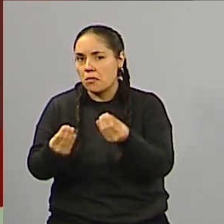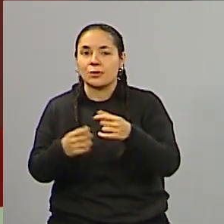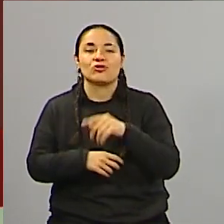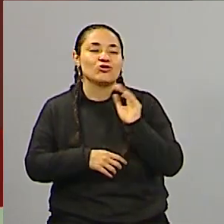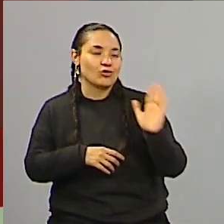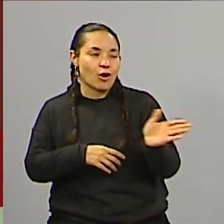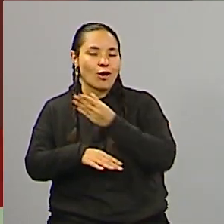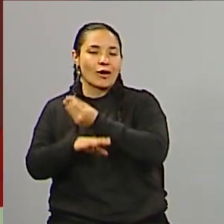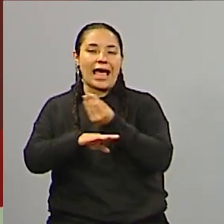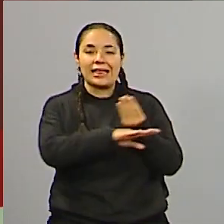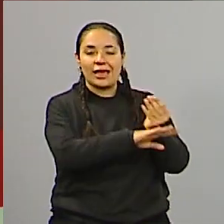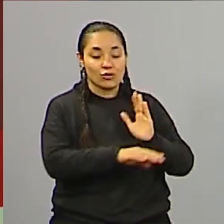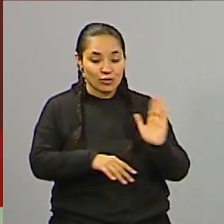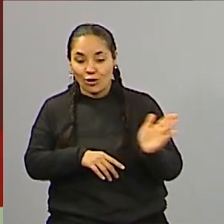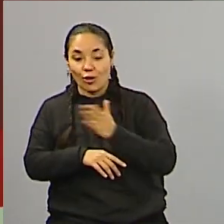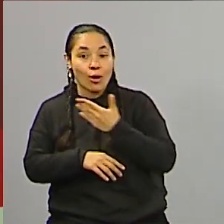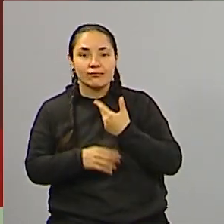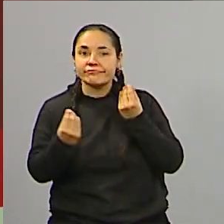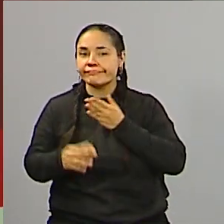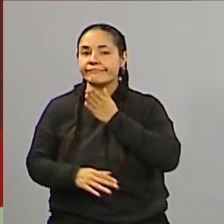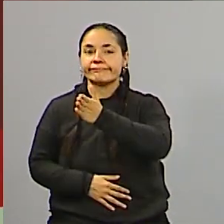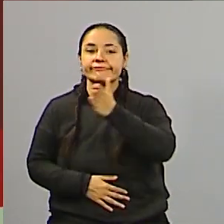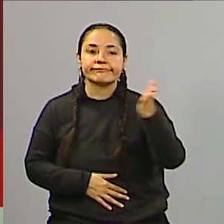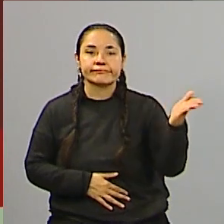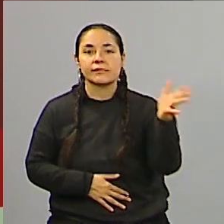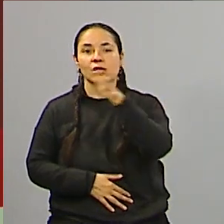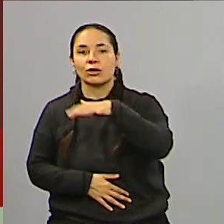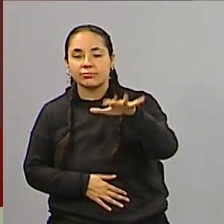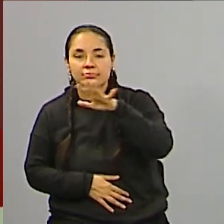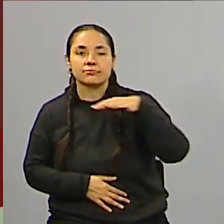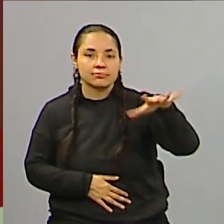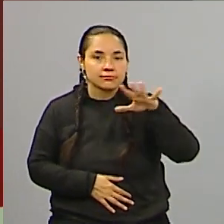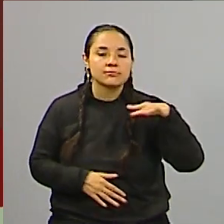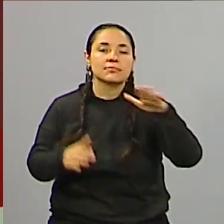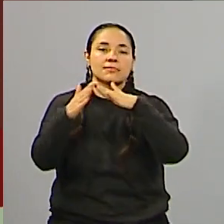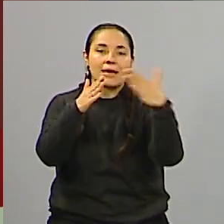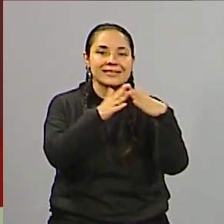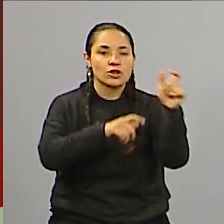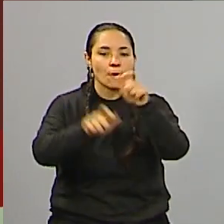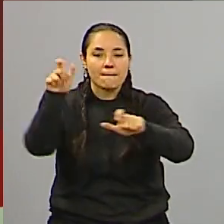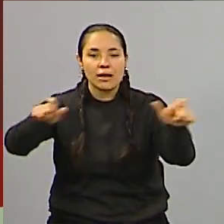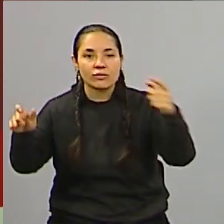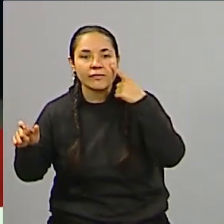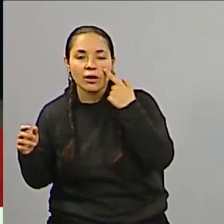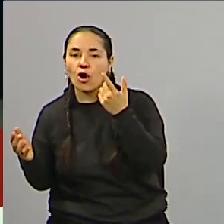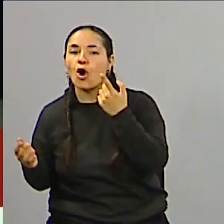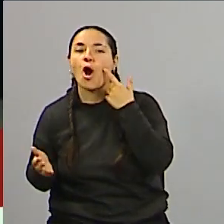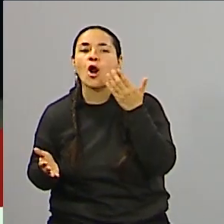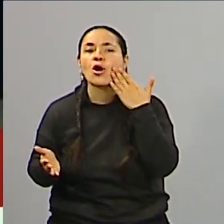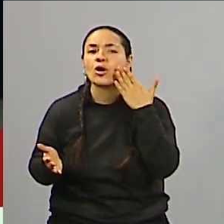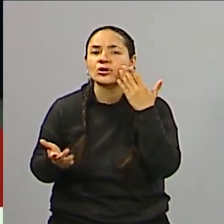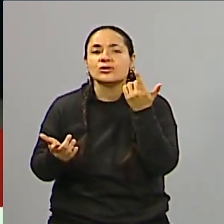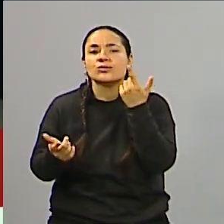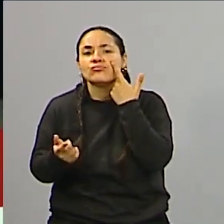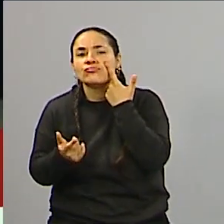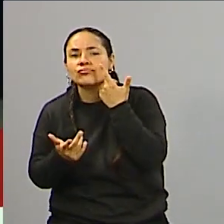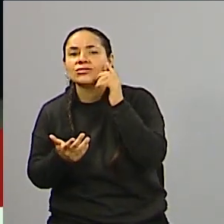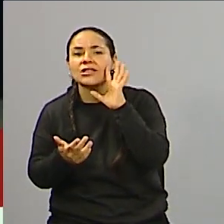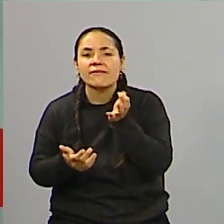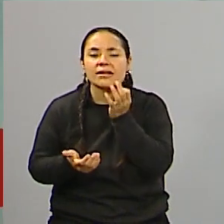con lo que es la campaña, ¿con qué panorama se ha encontrado? Digo, porque todos están haciendo ese camino, ¿no? Que es básicamente estar con los